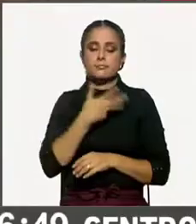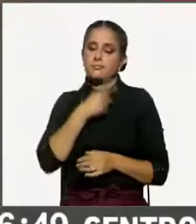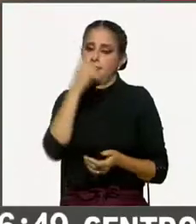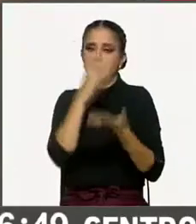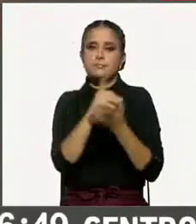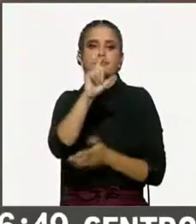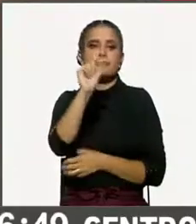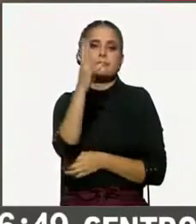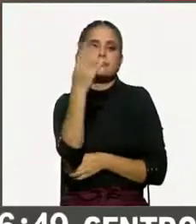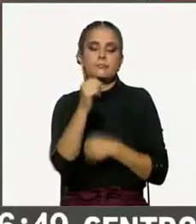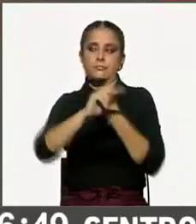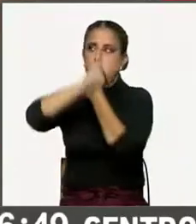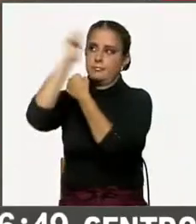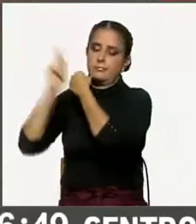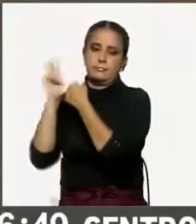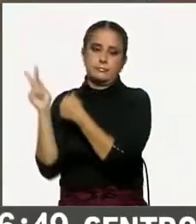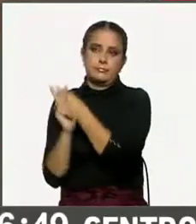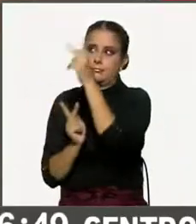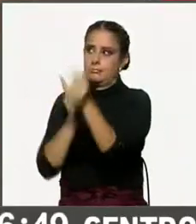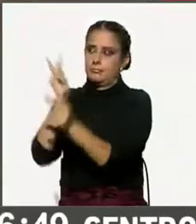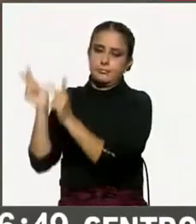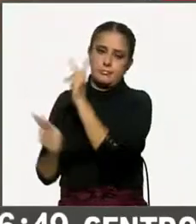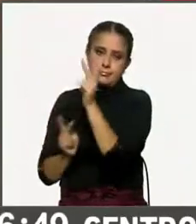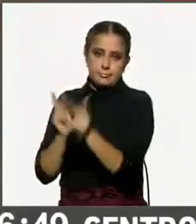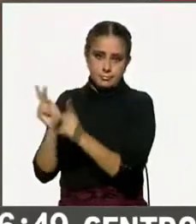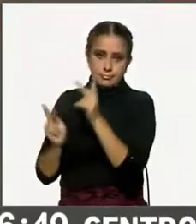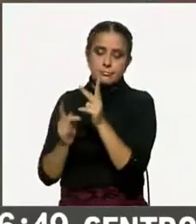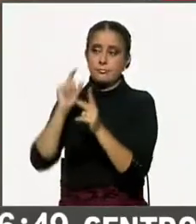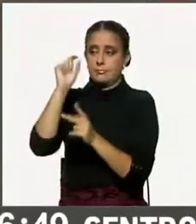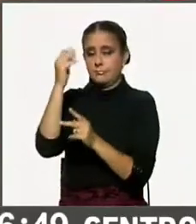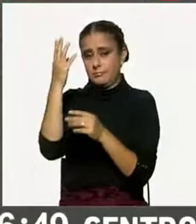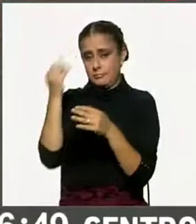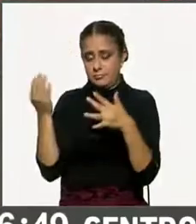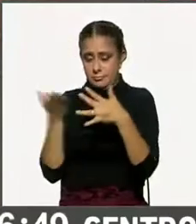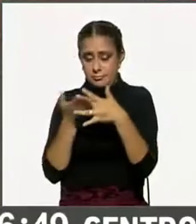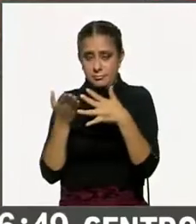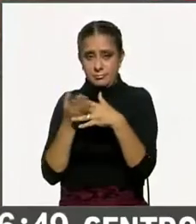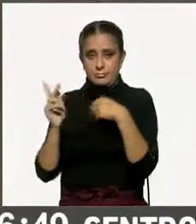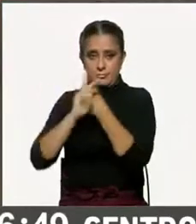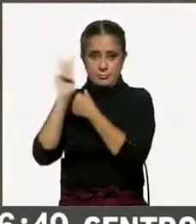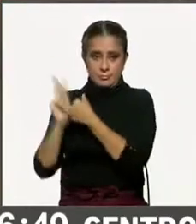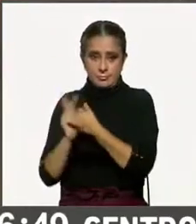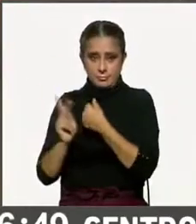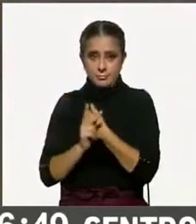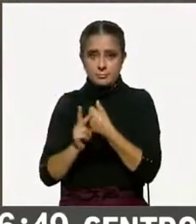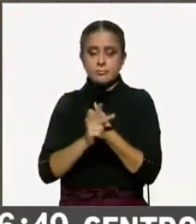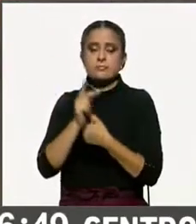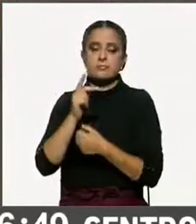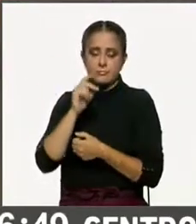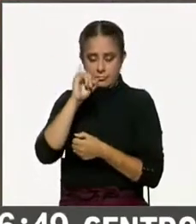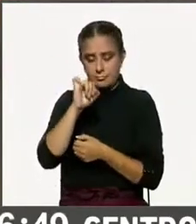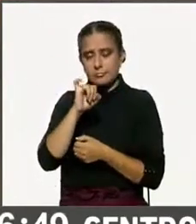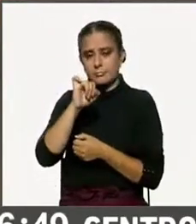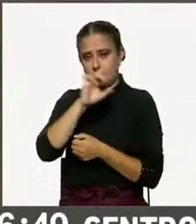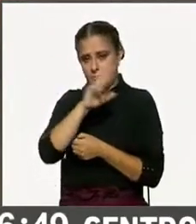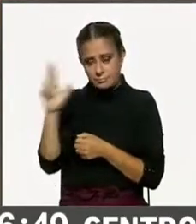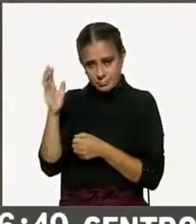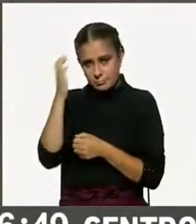esos 29 un poco menos de la mitad reconoce el estudio que no son muestras representativas porque es un